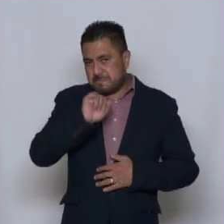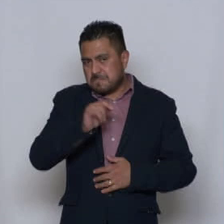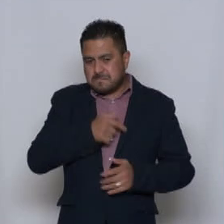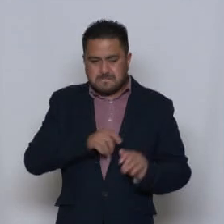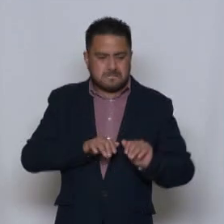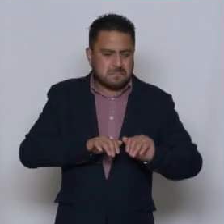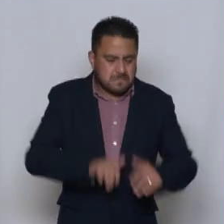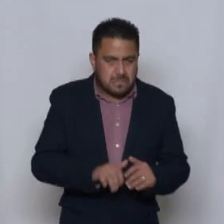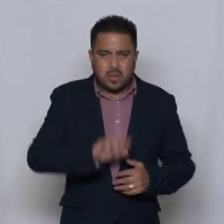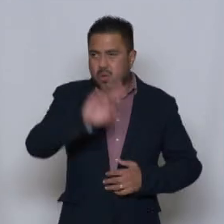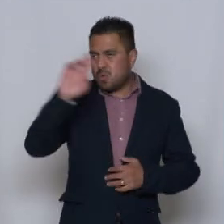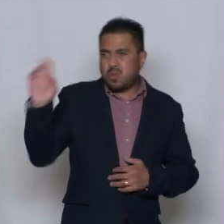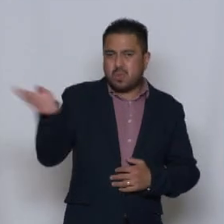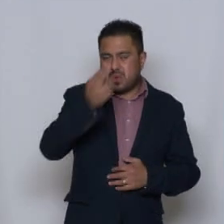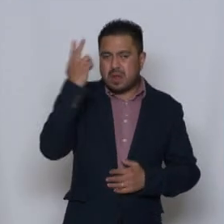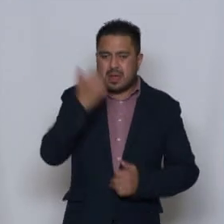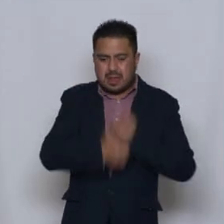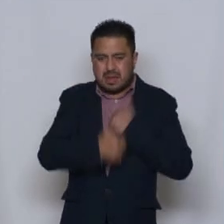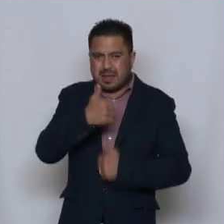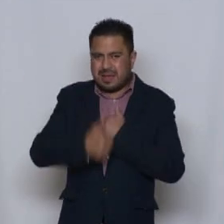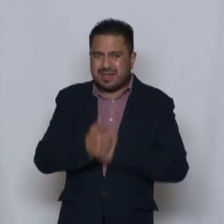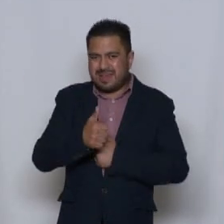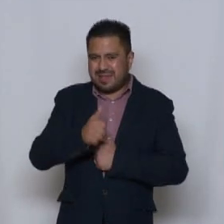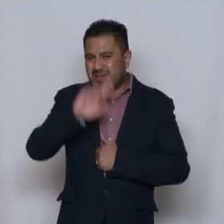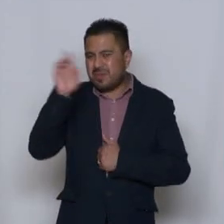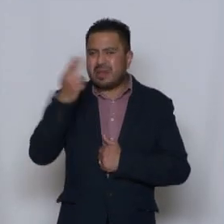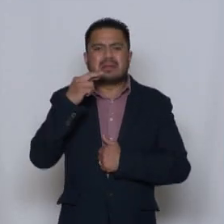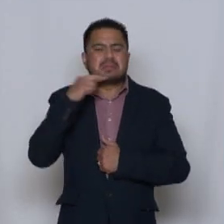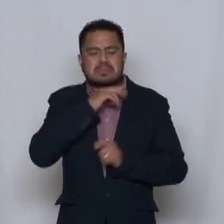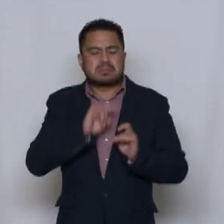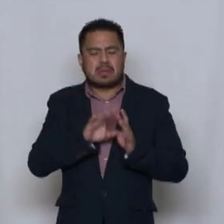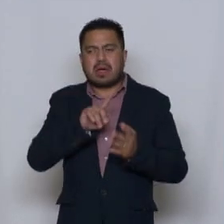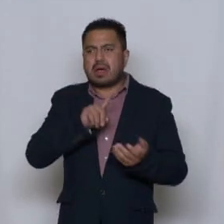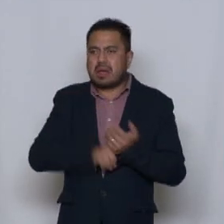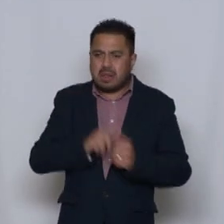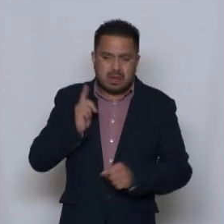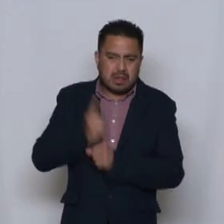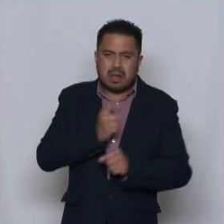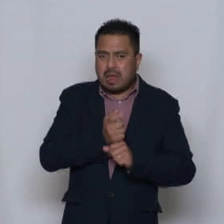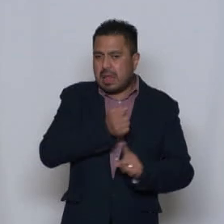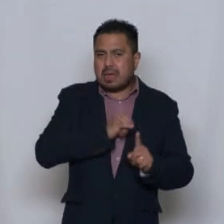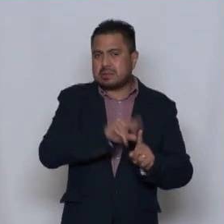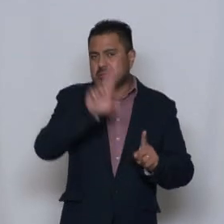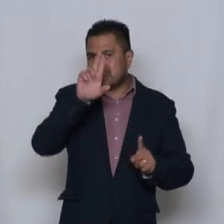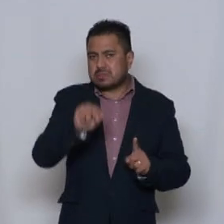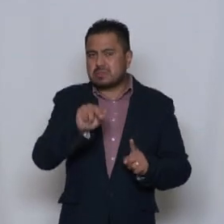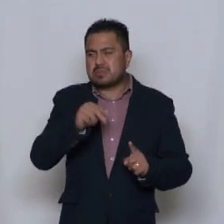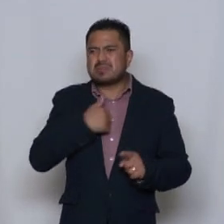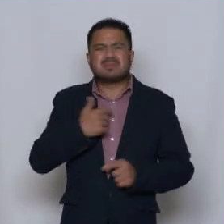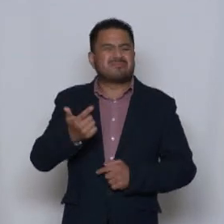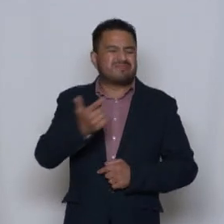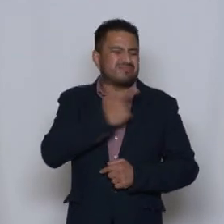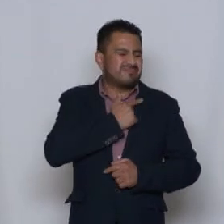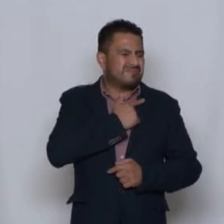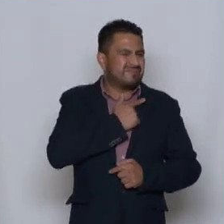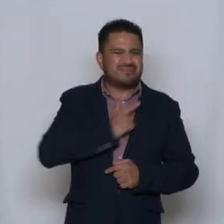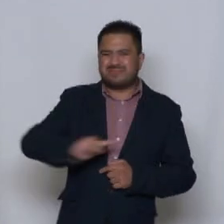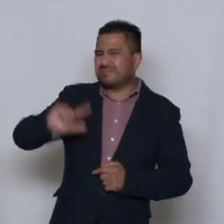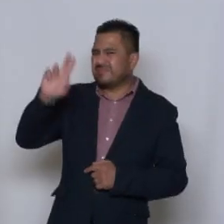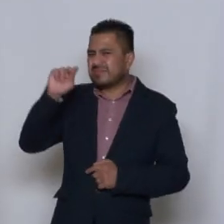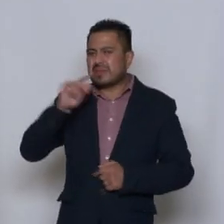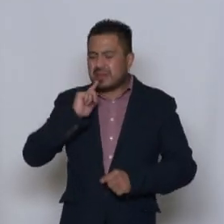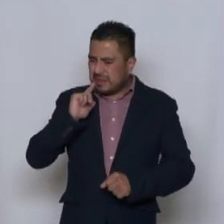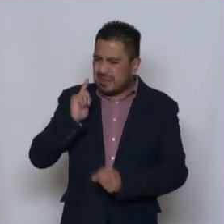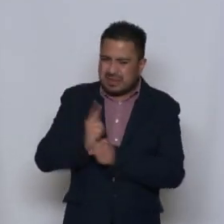la UNAM, a la carrera de biología, y rápidamente me di cuenta que no era por ahí. No me gustó lo que yo